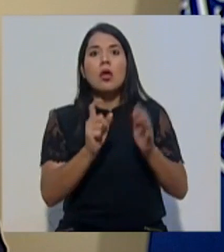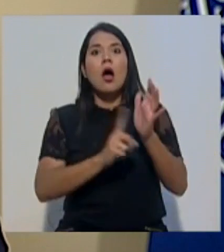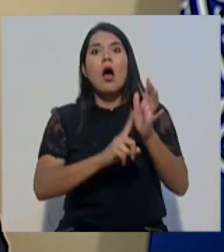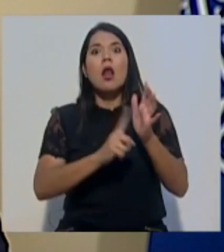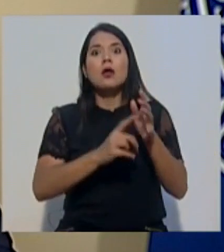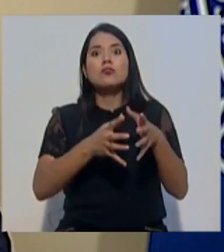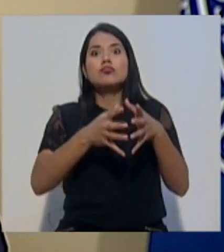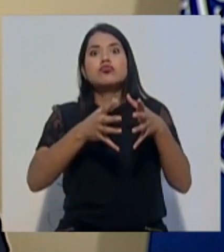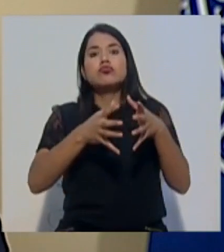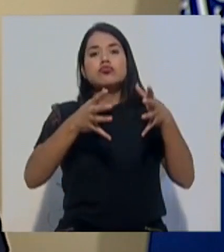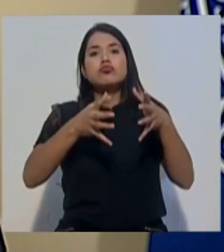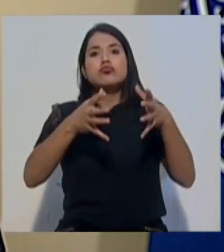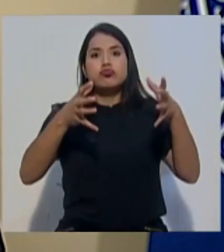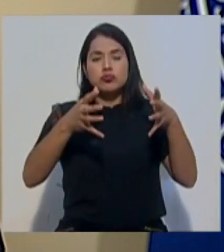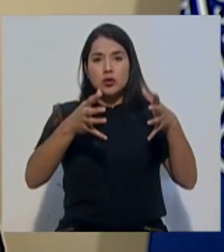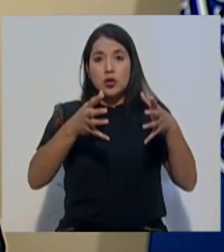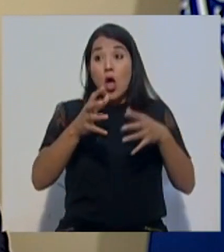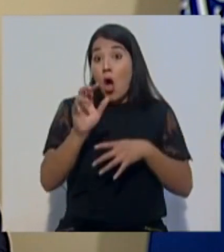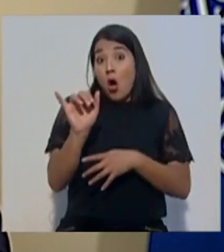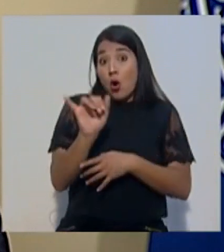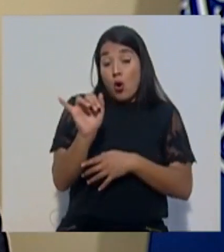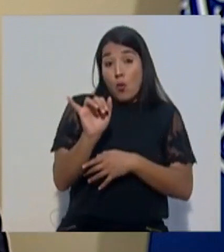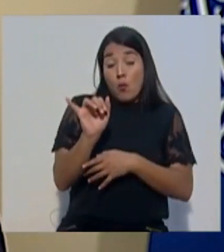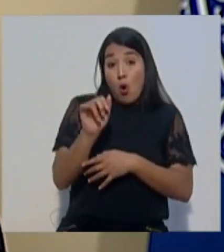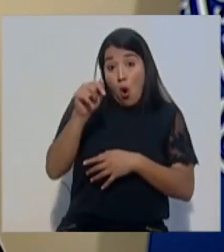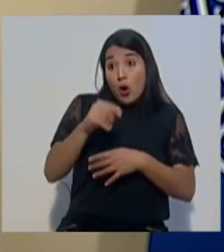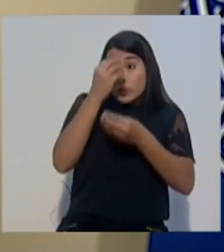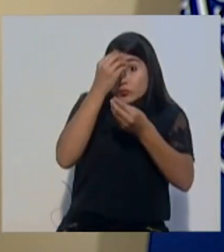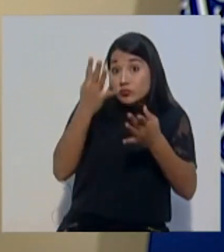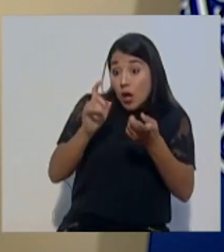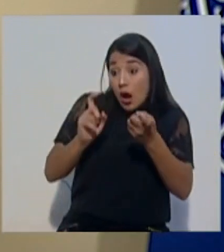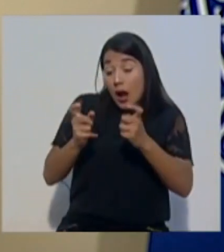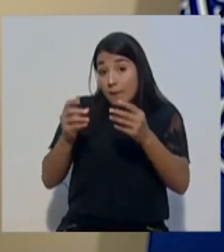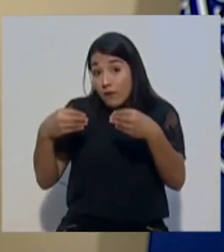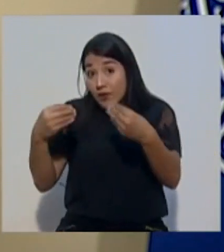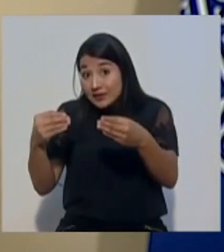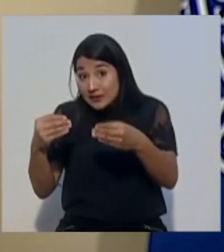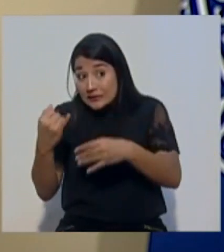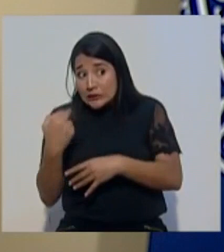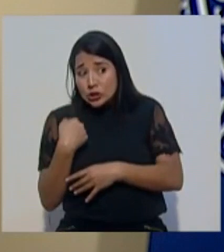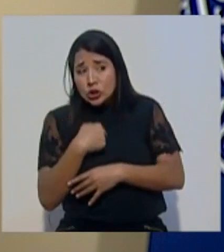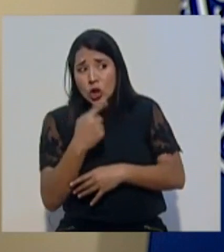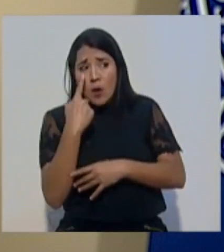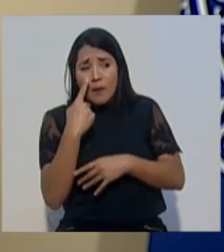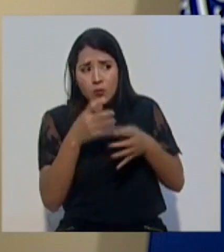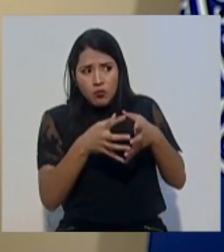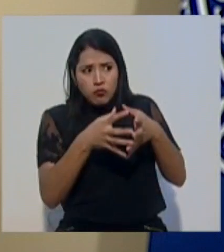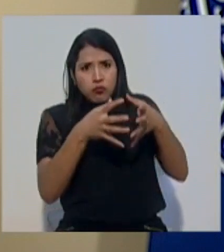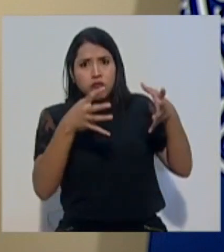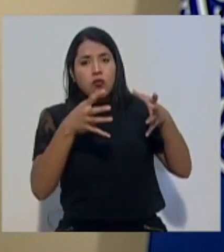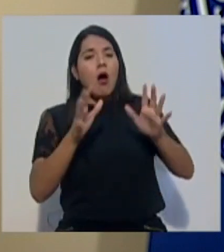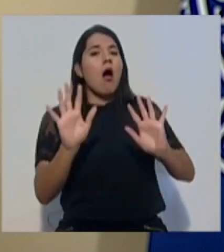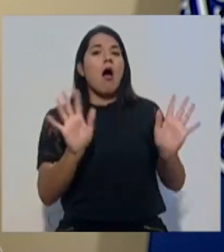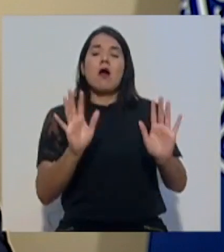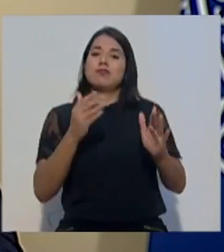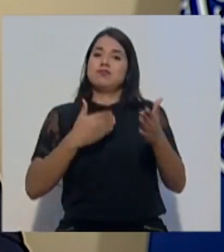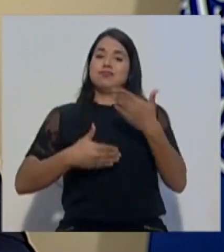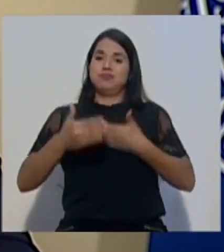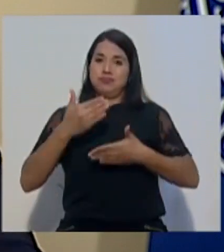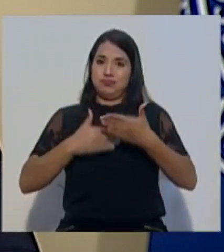alertas, igual que comunicamos hoy, si las cosas no van en la dirección correcta, pues tendremos que tomar